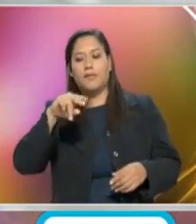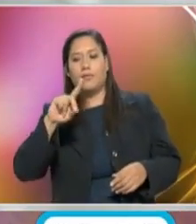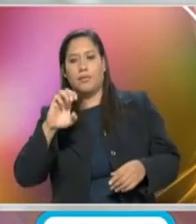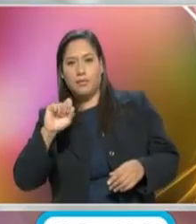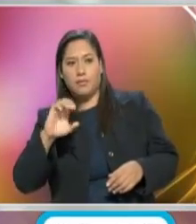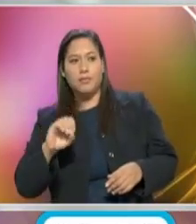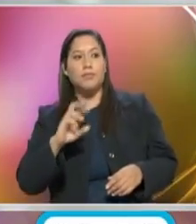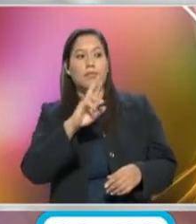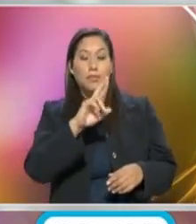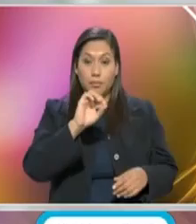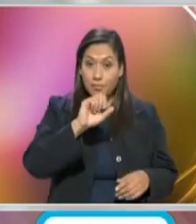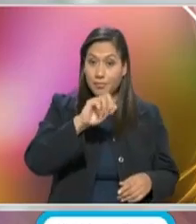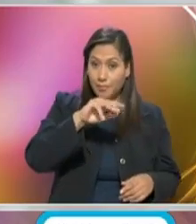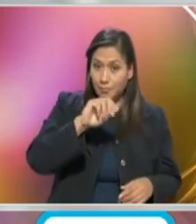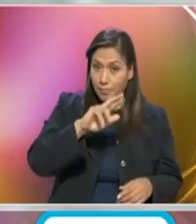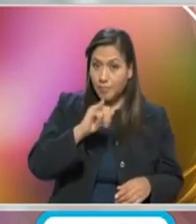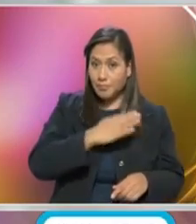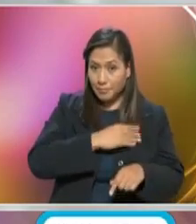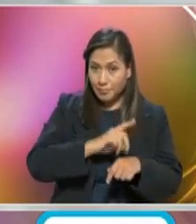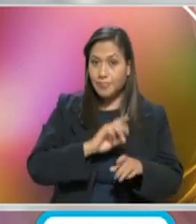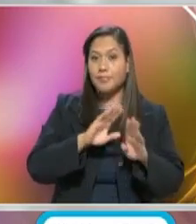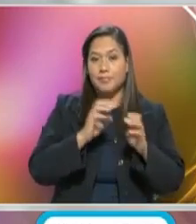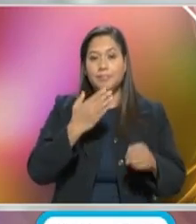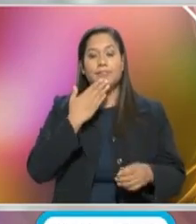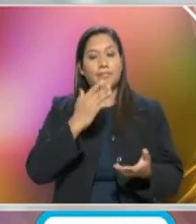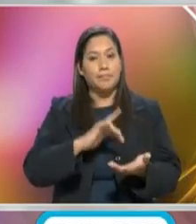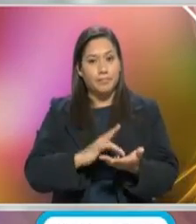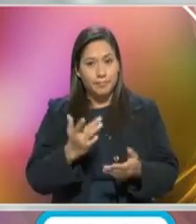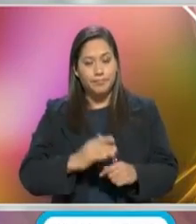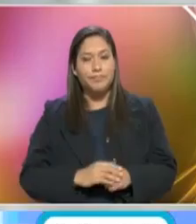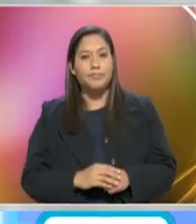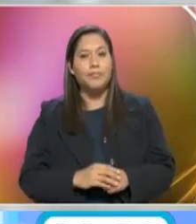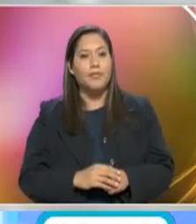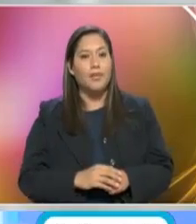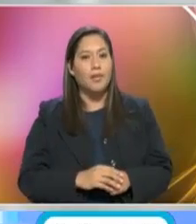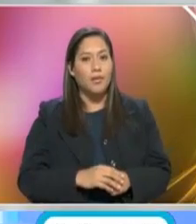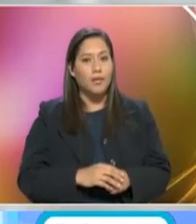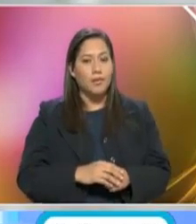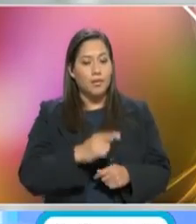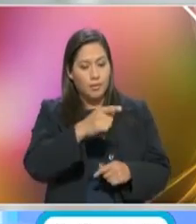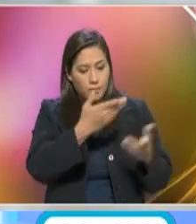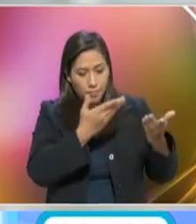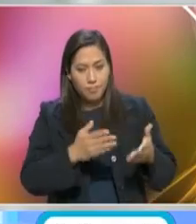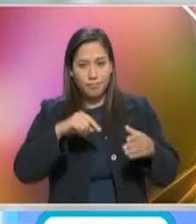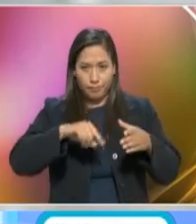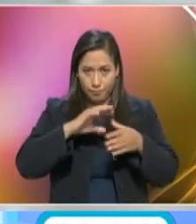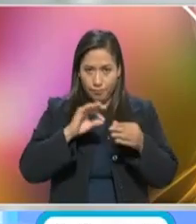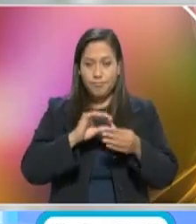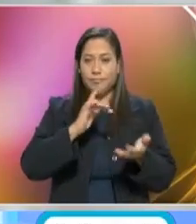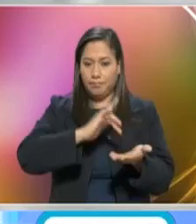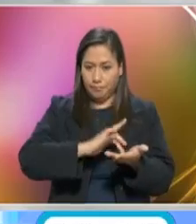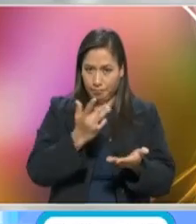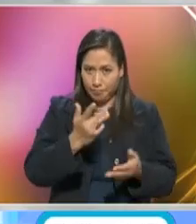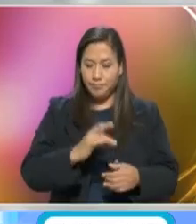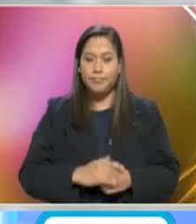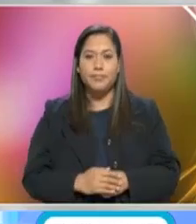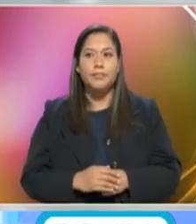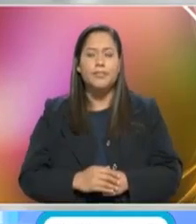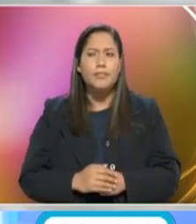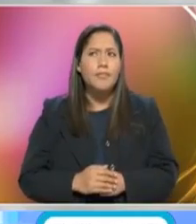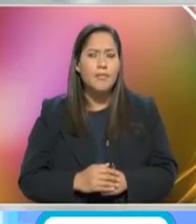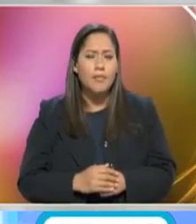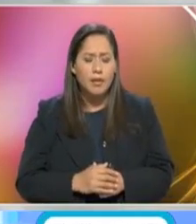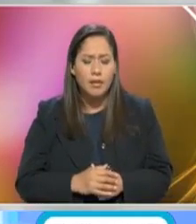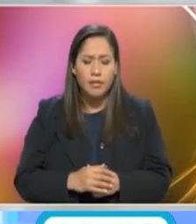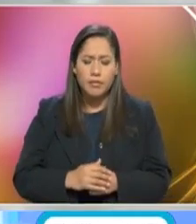muy buenos días, ¿cómo estás? Gracias, muy bien, Pau. Gracias de verdad por brindarnos este espacio informativo en donde a todos